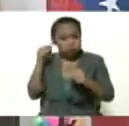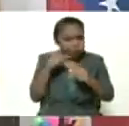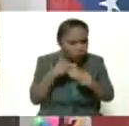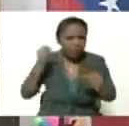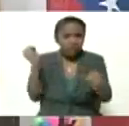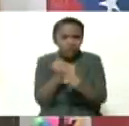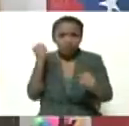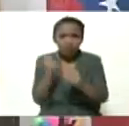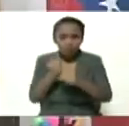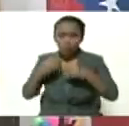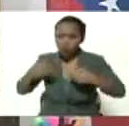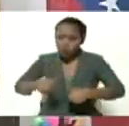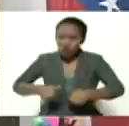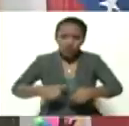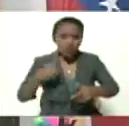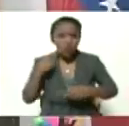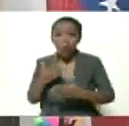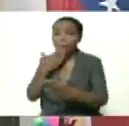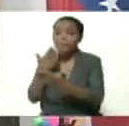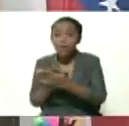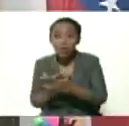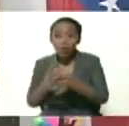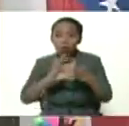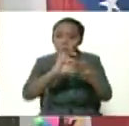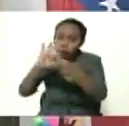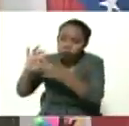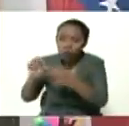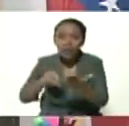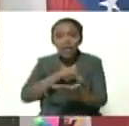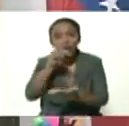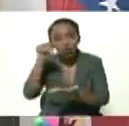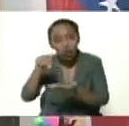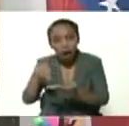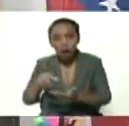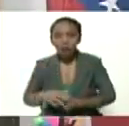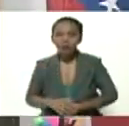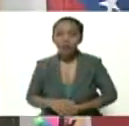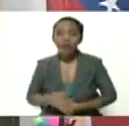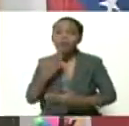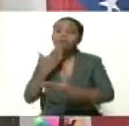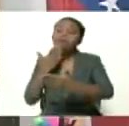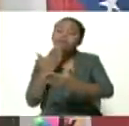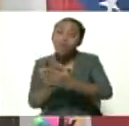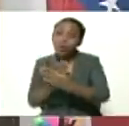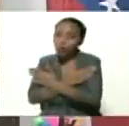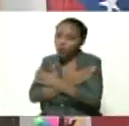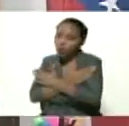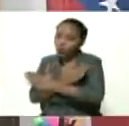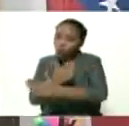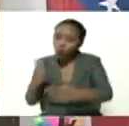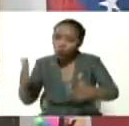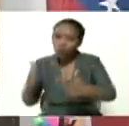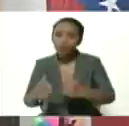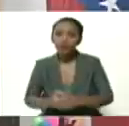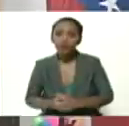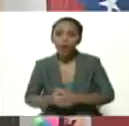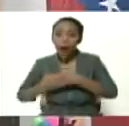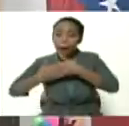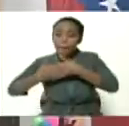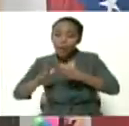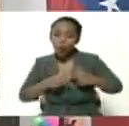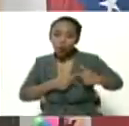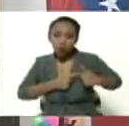trabajar, nos dedicamos y pido la unión nacional, pido la solidaridad,